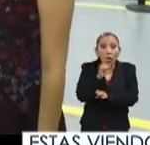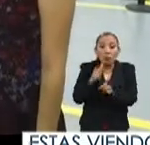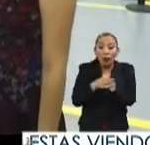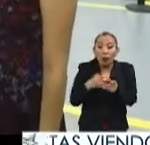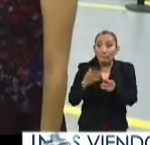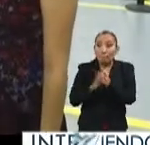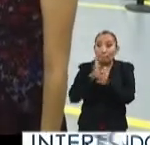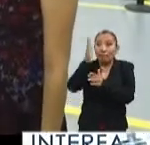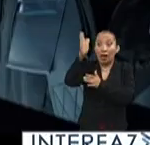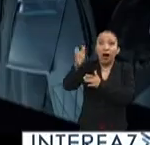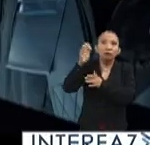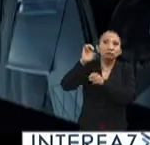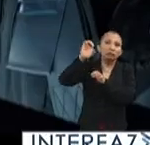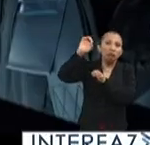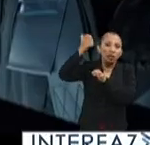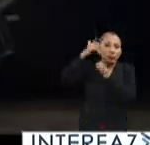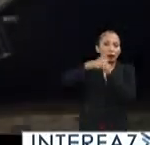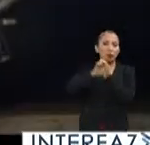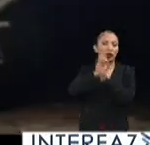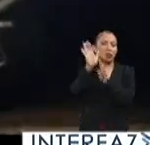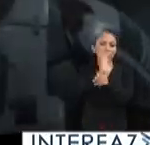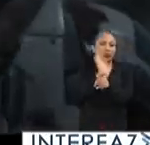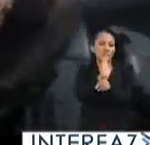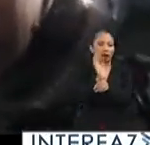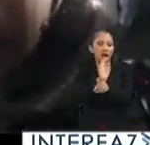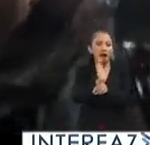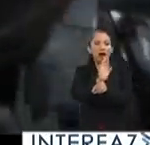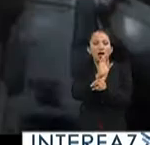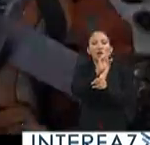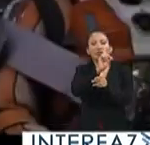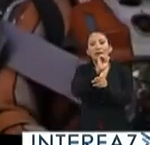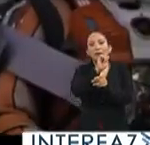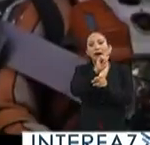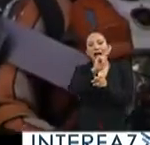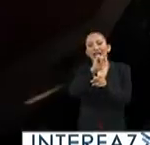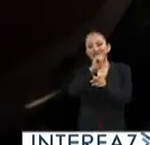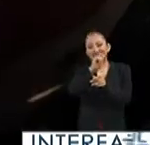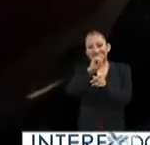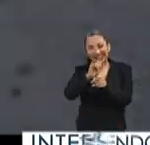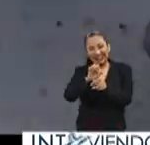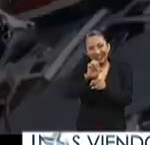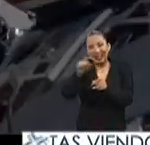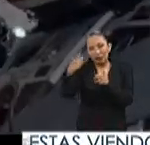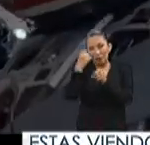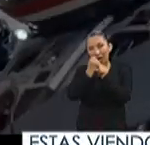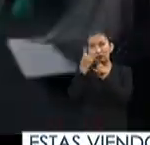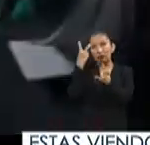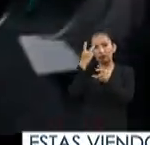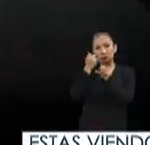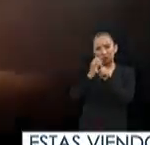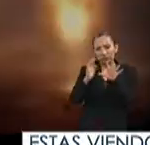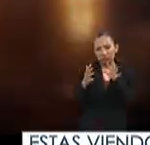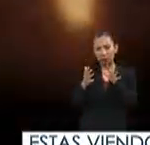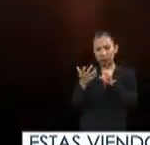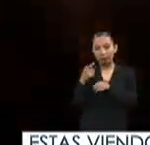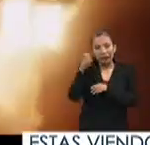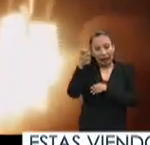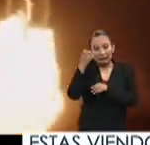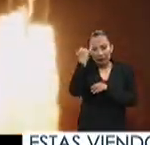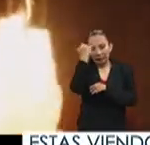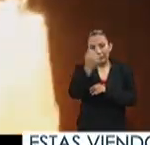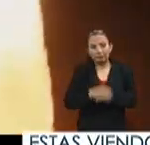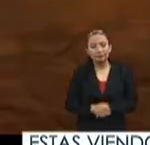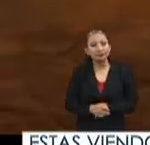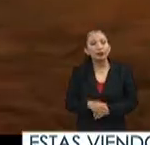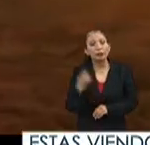vamos a misiones como la película The Martian, ¿no? Que salió el año pasado, hace 2 años. Sí. Esa es la idea,